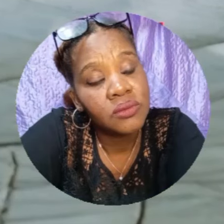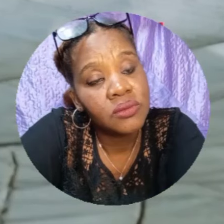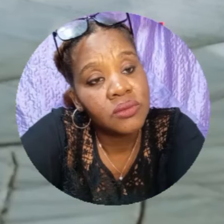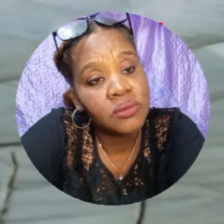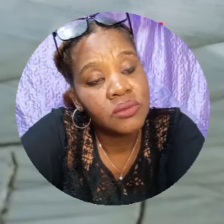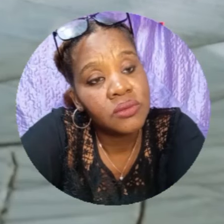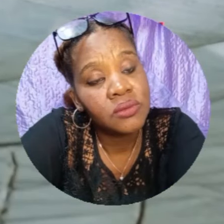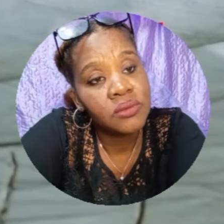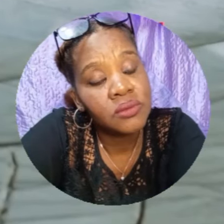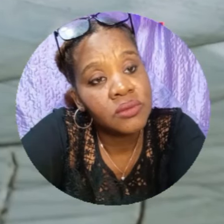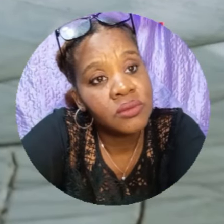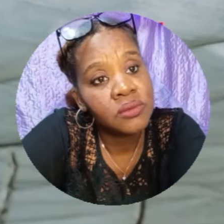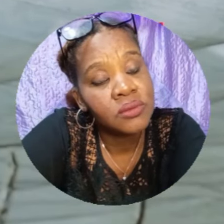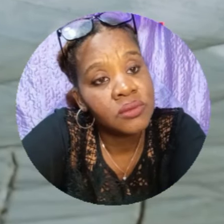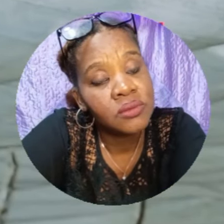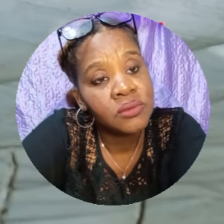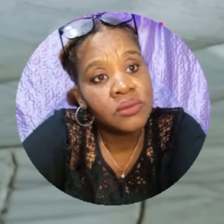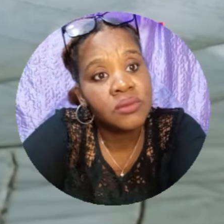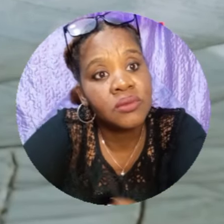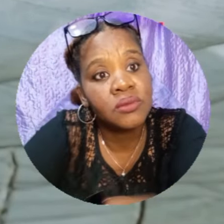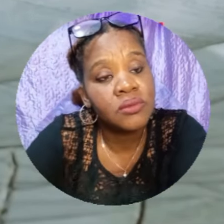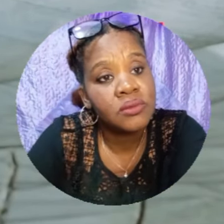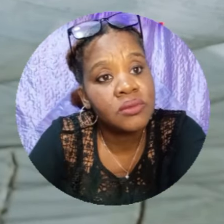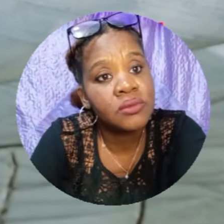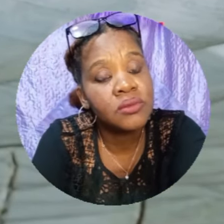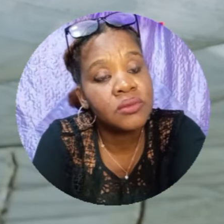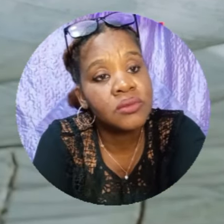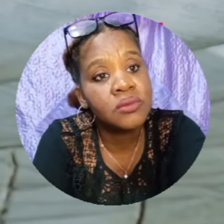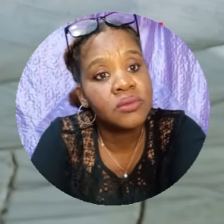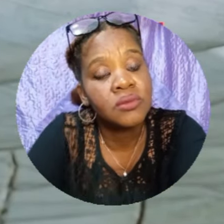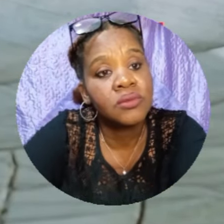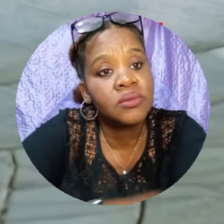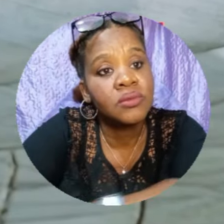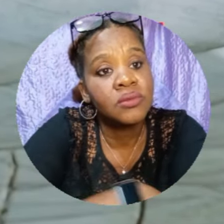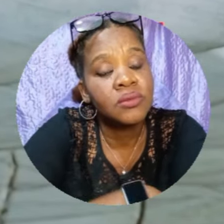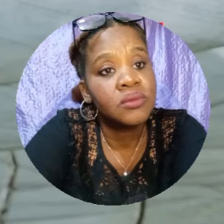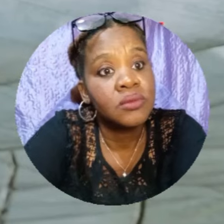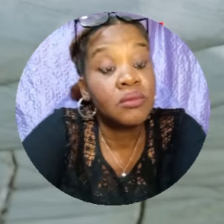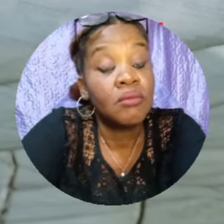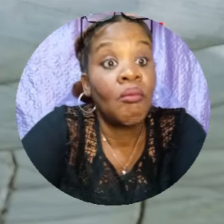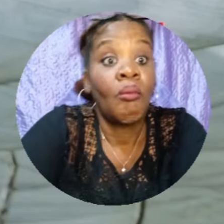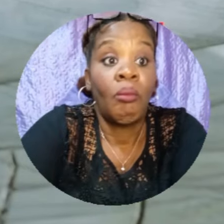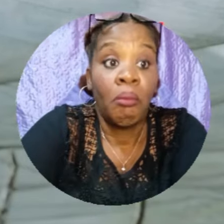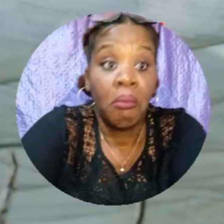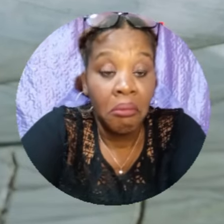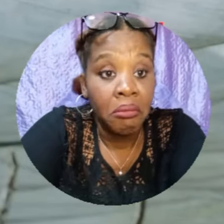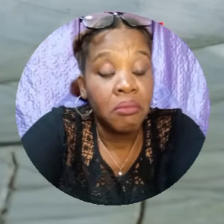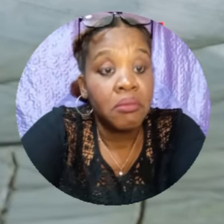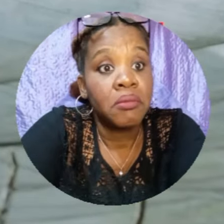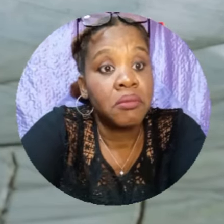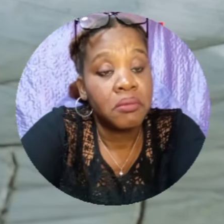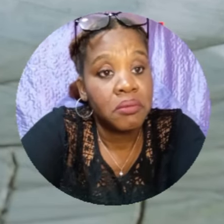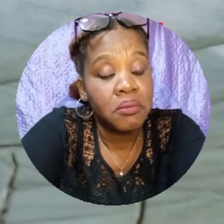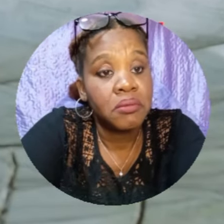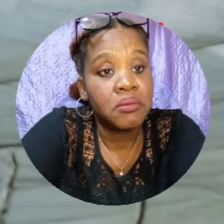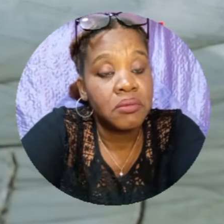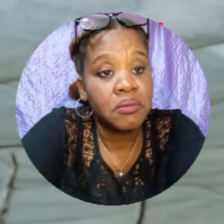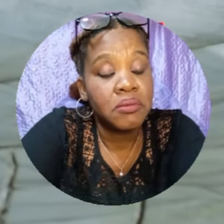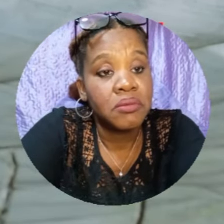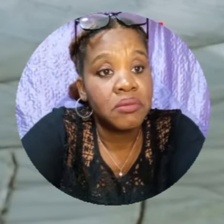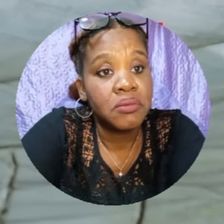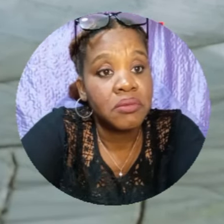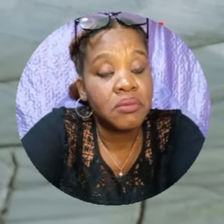pero uno de los logros principales que hemos tenido es el iniciar a comenzar a trabajar marcas privadas. Y dentro de ella, nuestro mayor